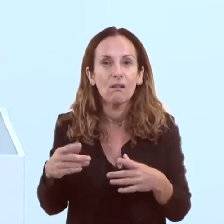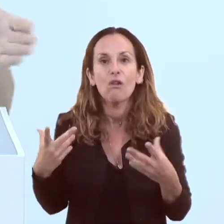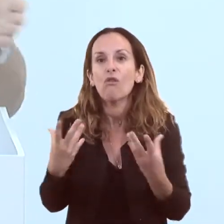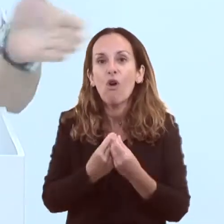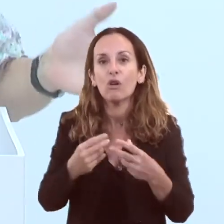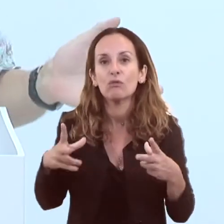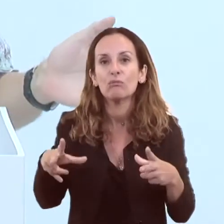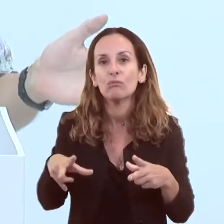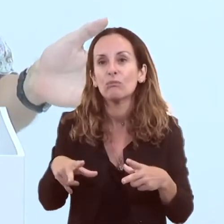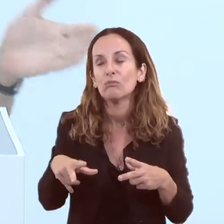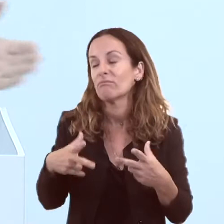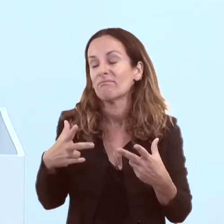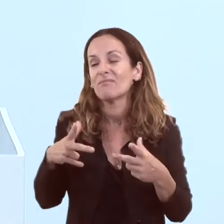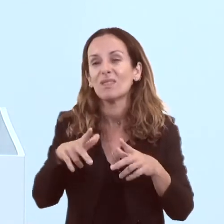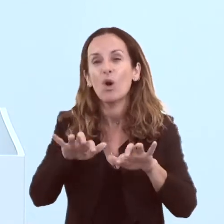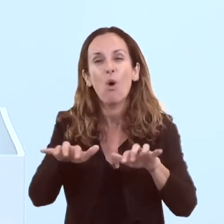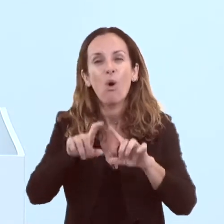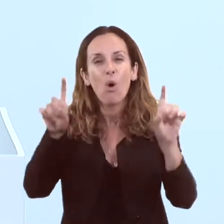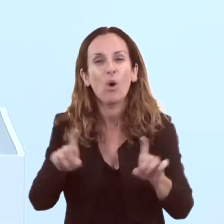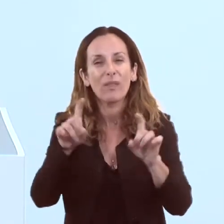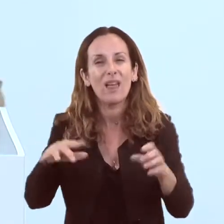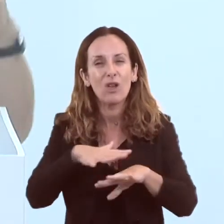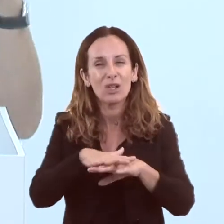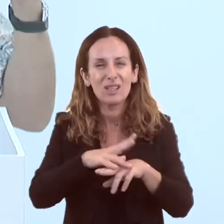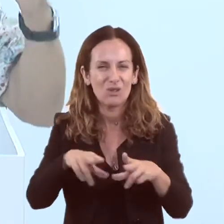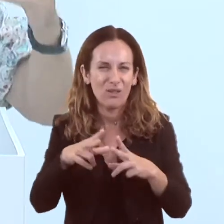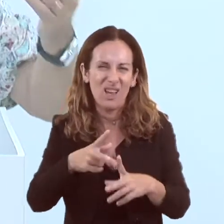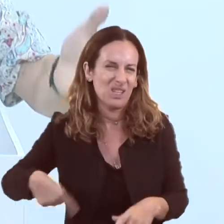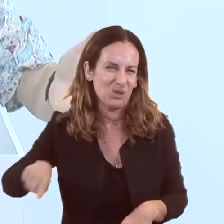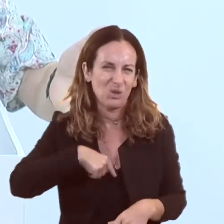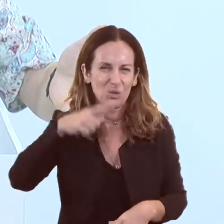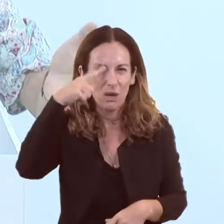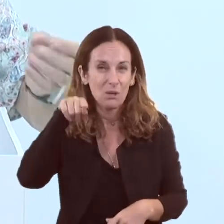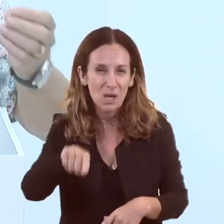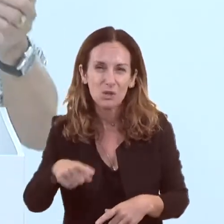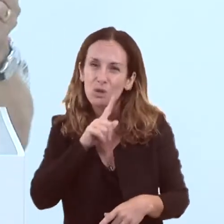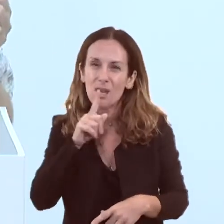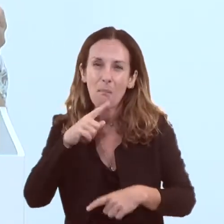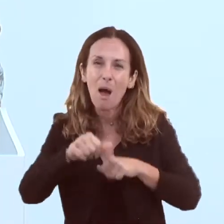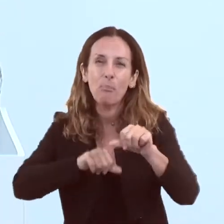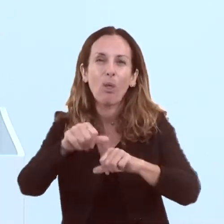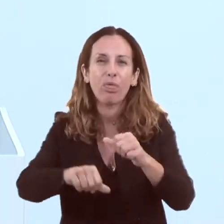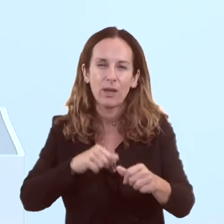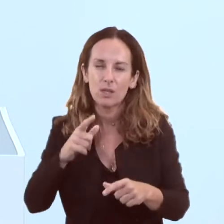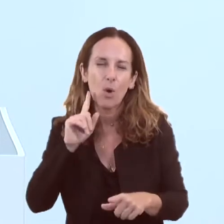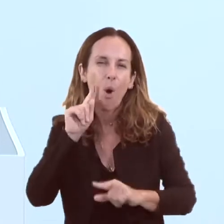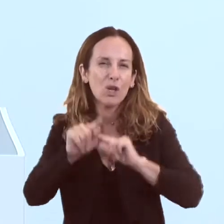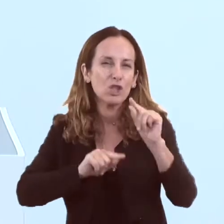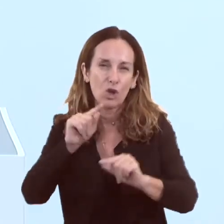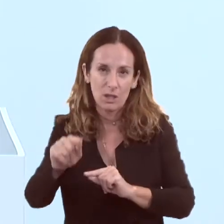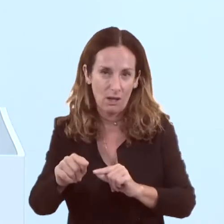cálculos algorítmicos como todos sabemos ya es decir por ahí también hay un proceso de intoxicación a través del sonido que